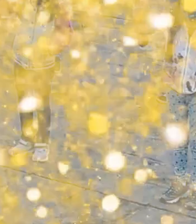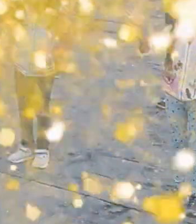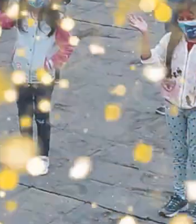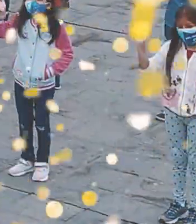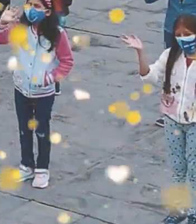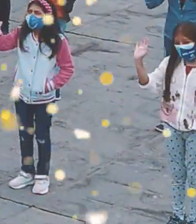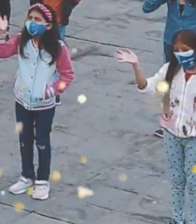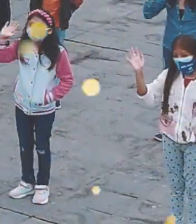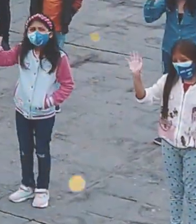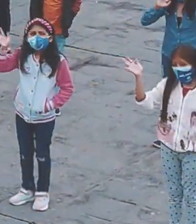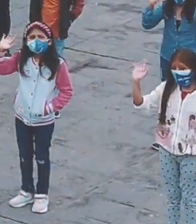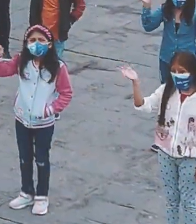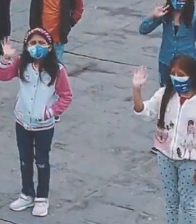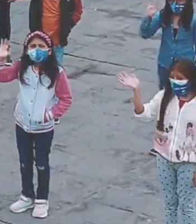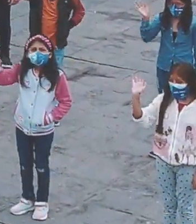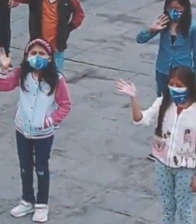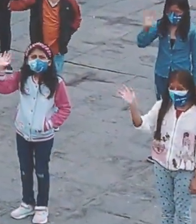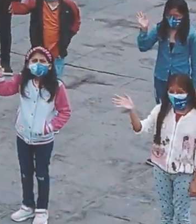Música